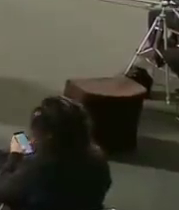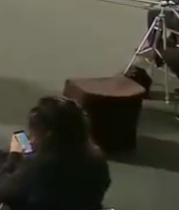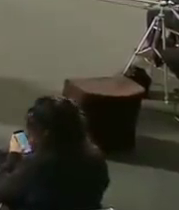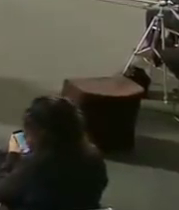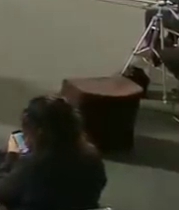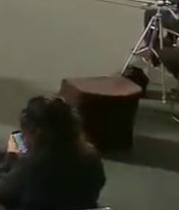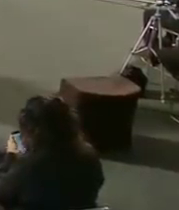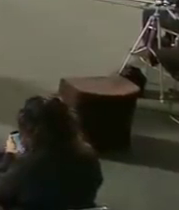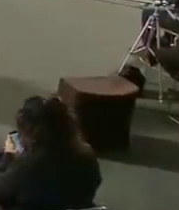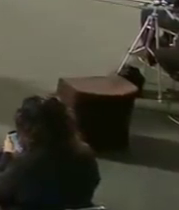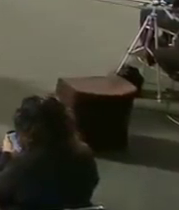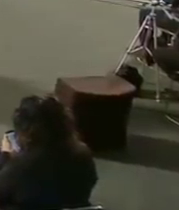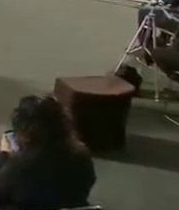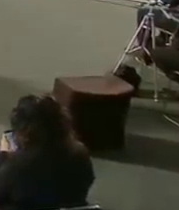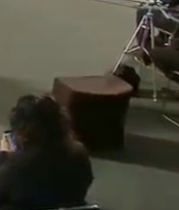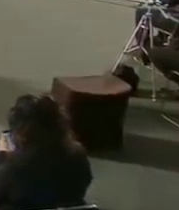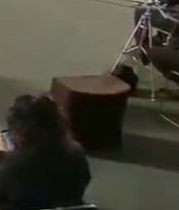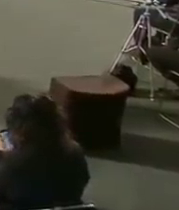La foto,